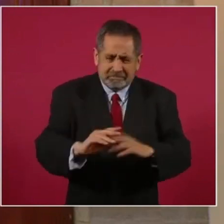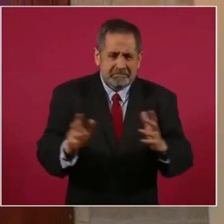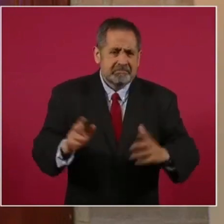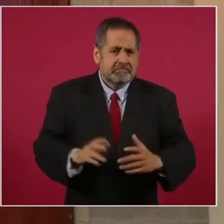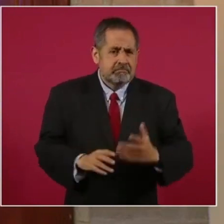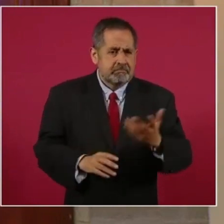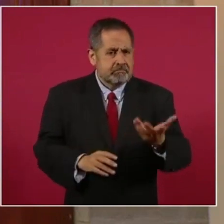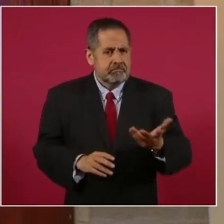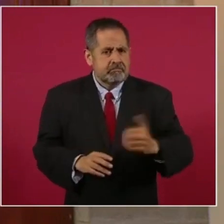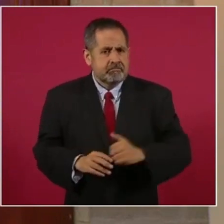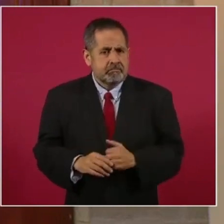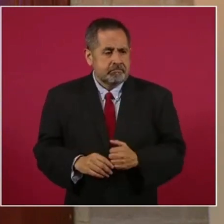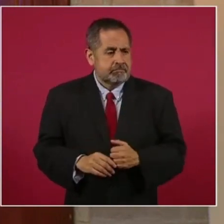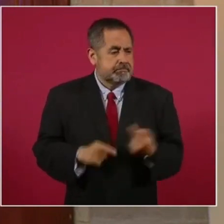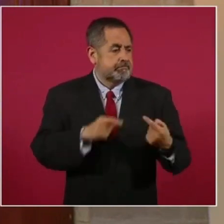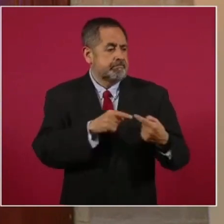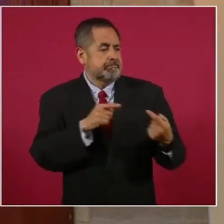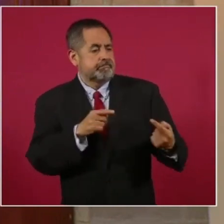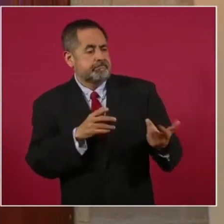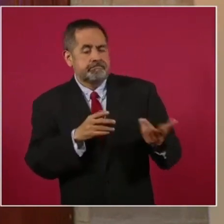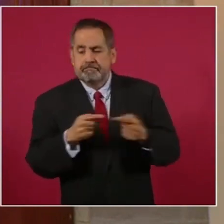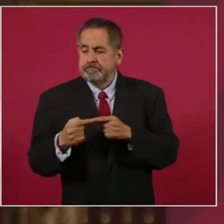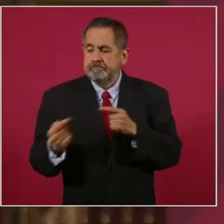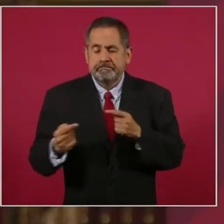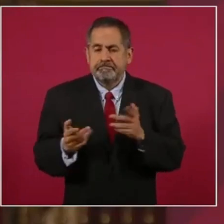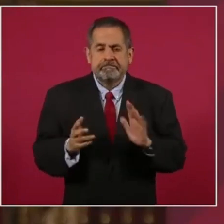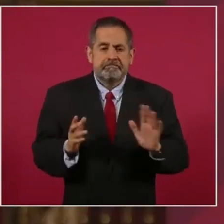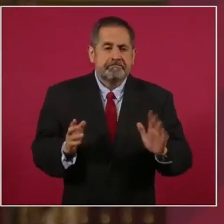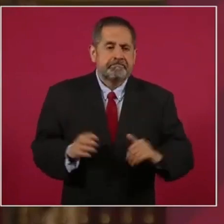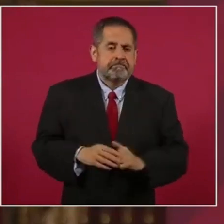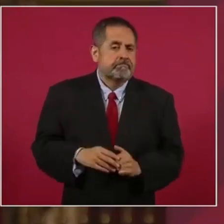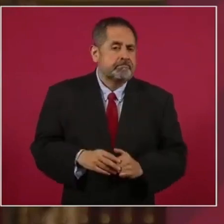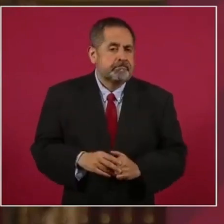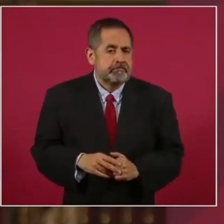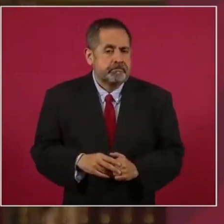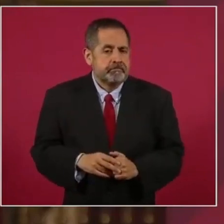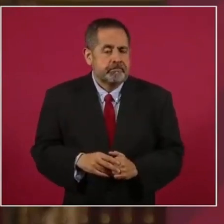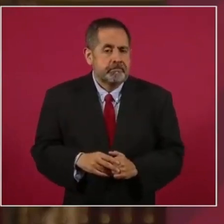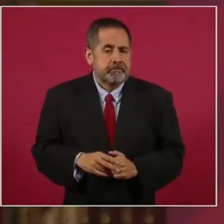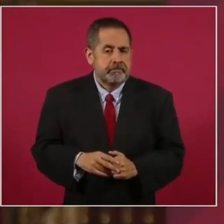o sea, a los que se oponían, pues eran